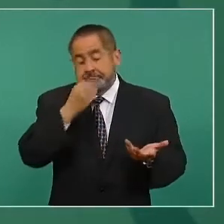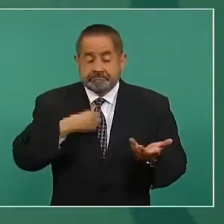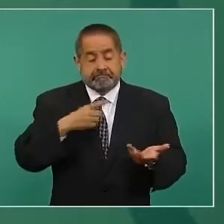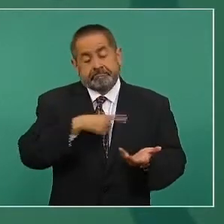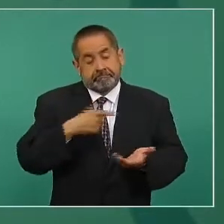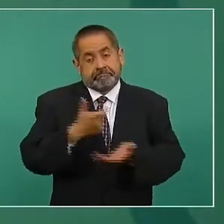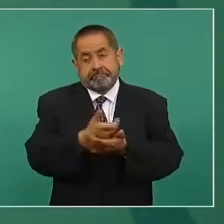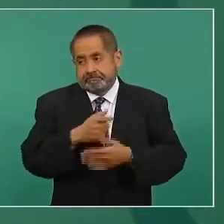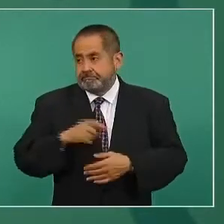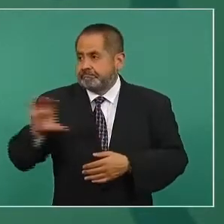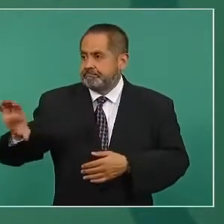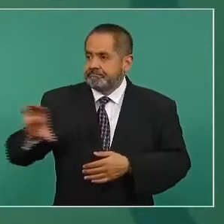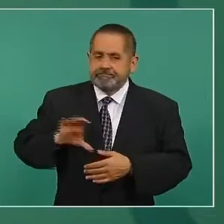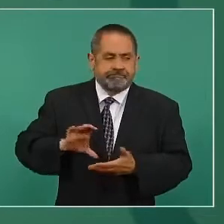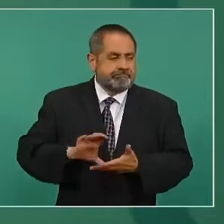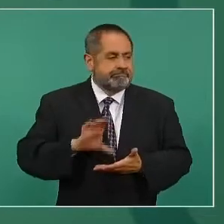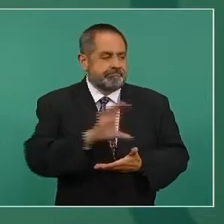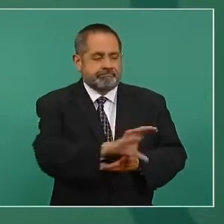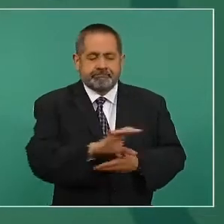elevadísimas,